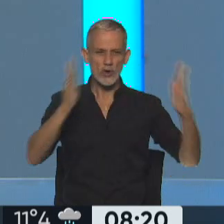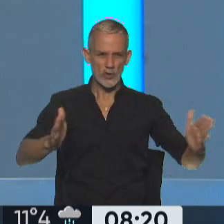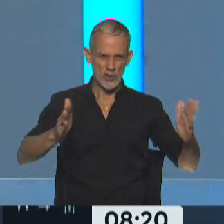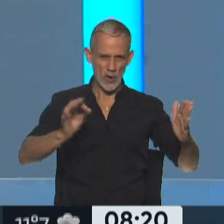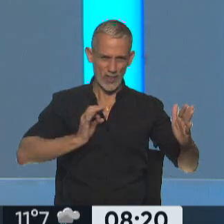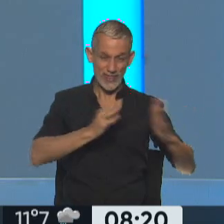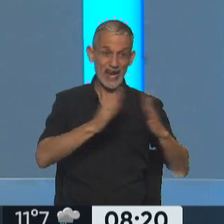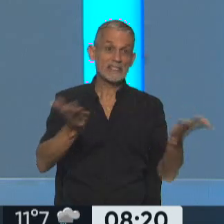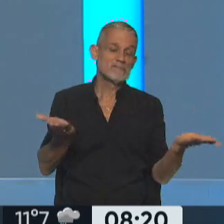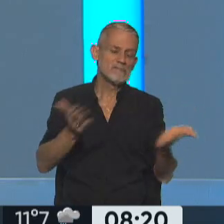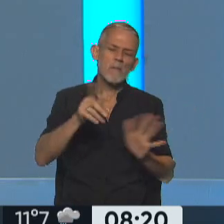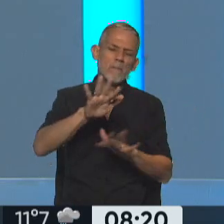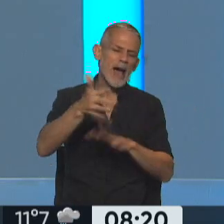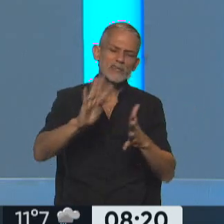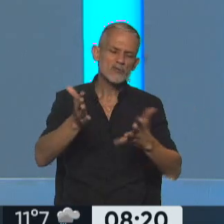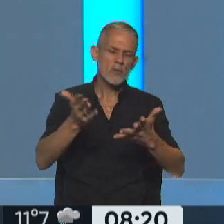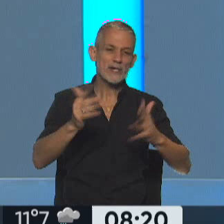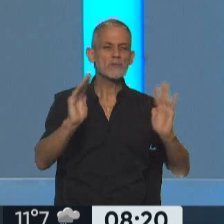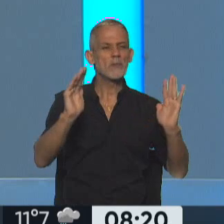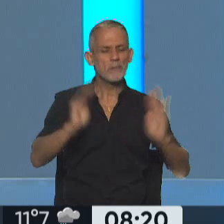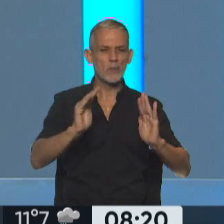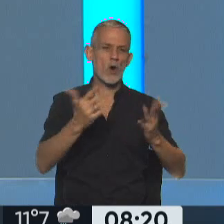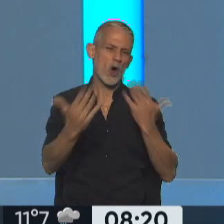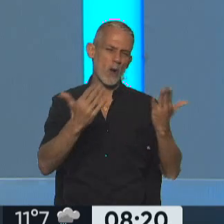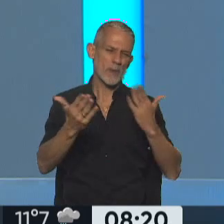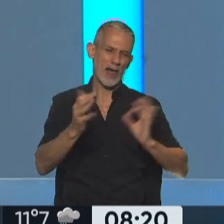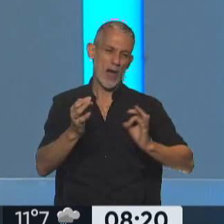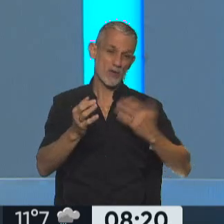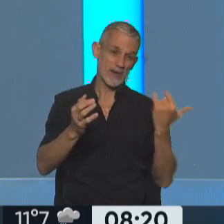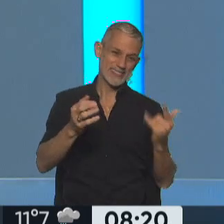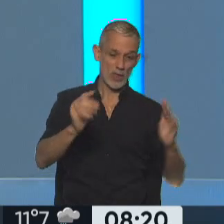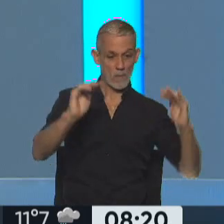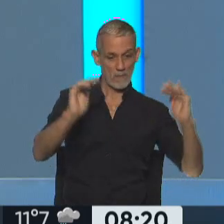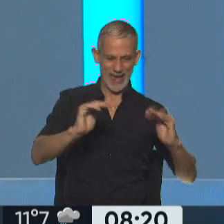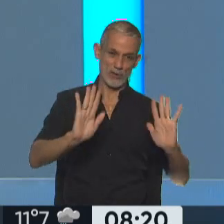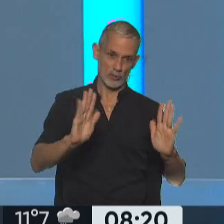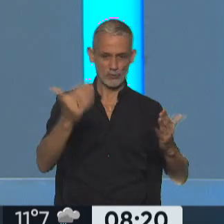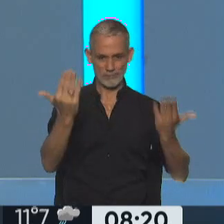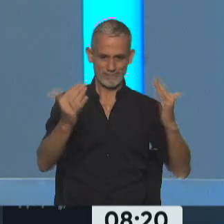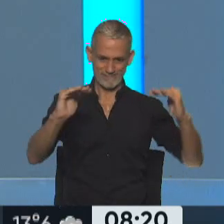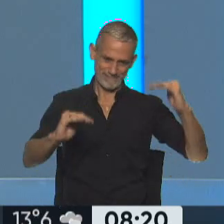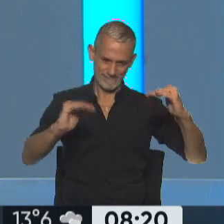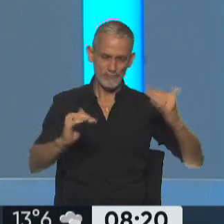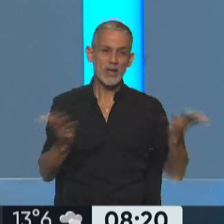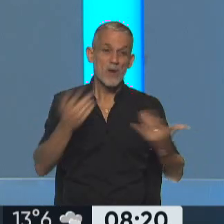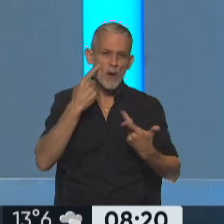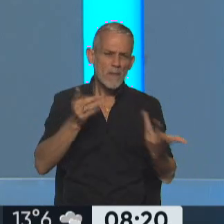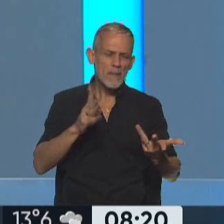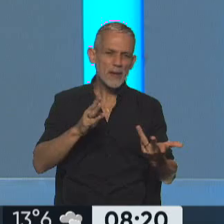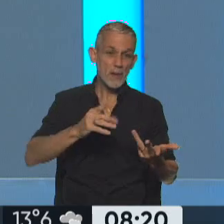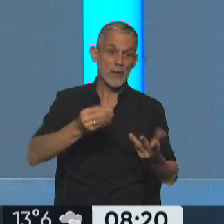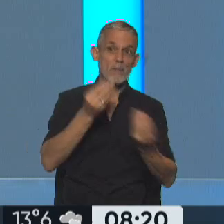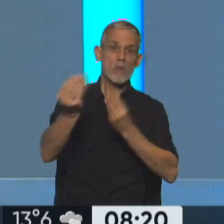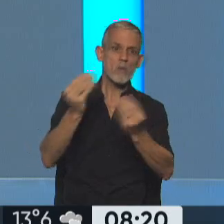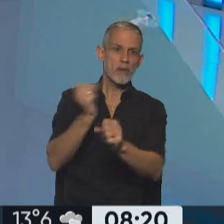se espera que dé un poco a la baja versus lo que se venía del año anterior? ¿Por qué? Porque si veríamos los datos de